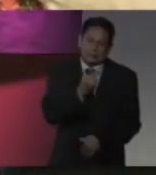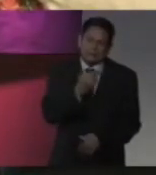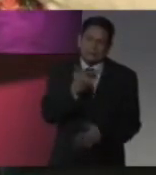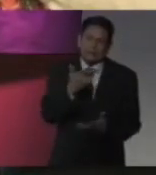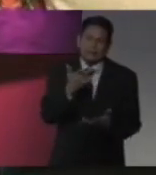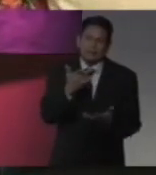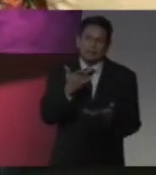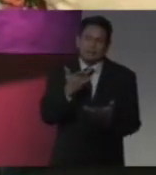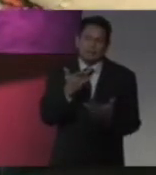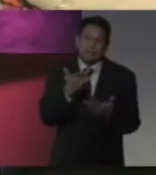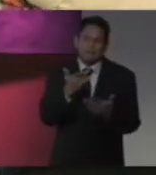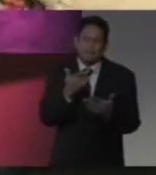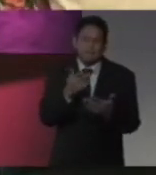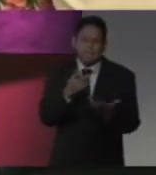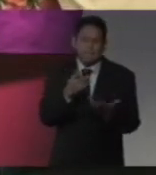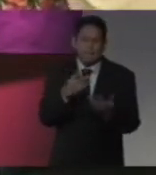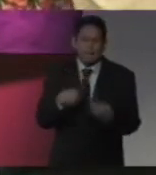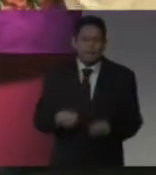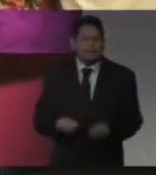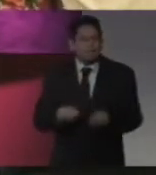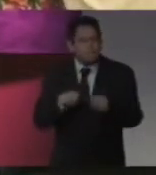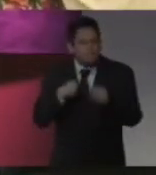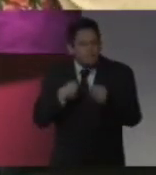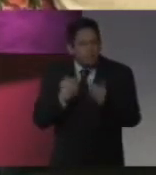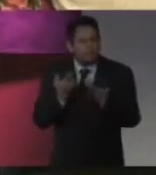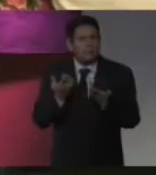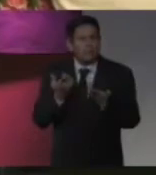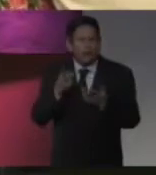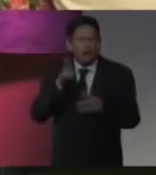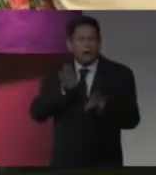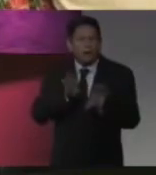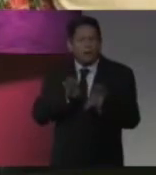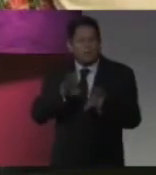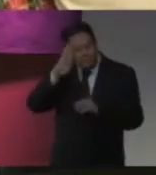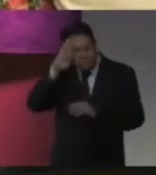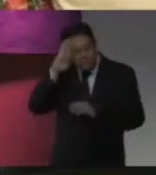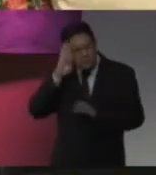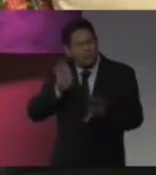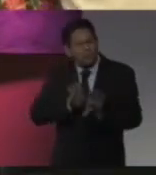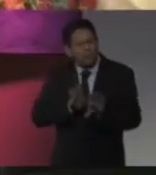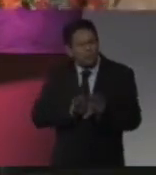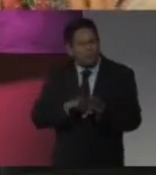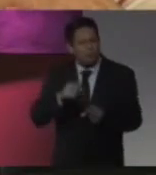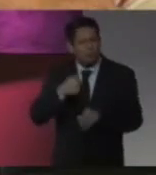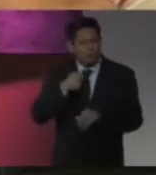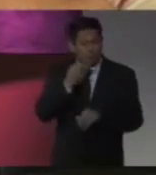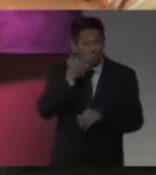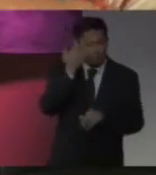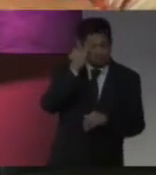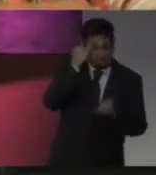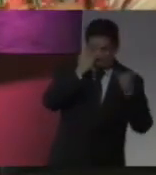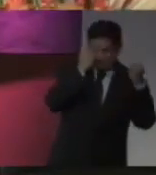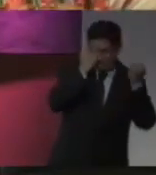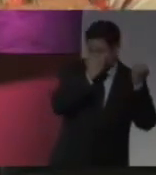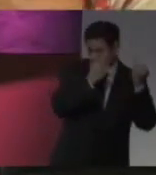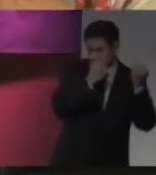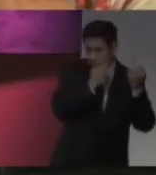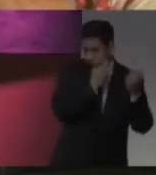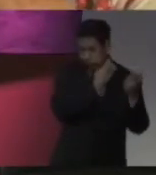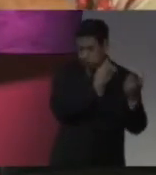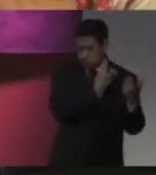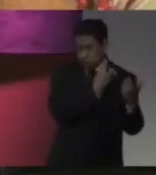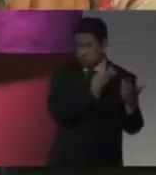visualizando y vivenciando cómo podríamos romper ese esclavaje de estar